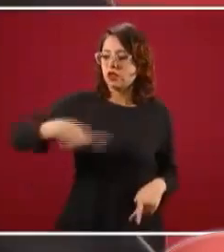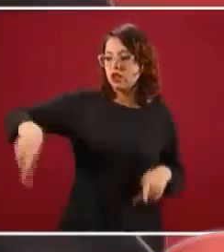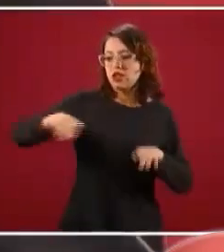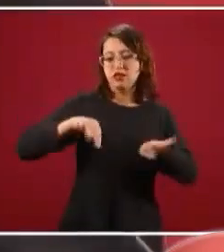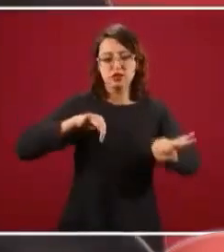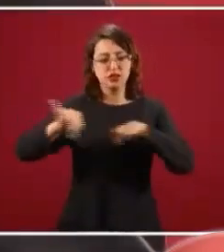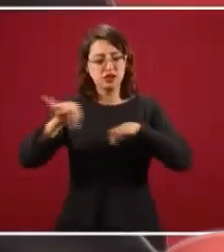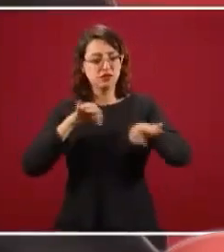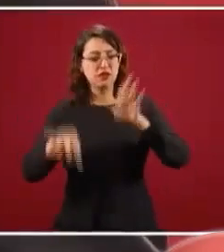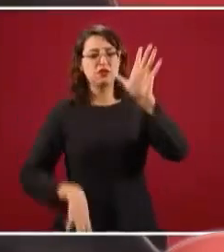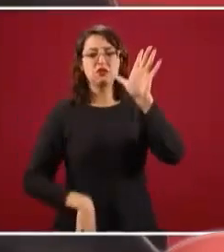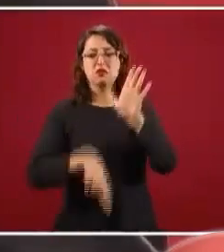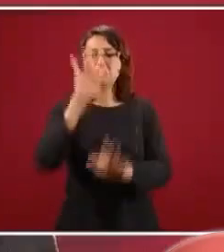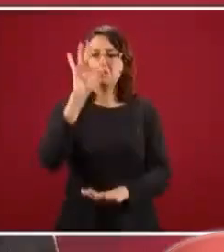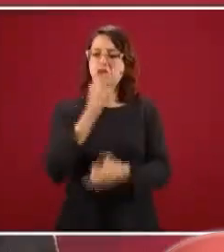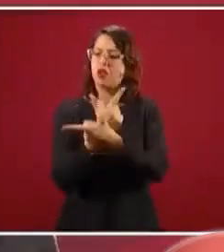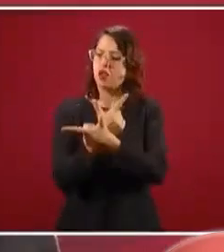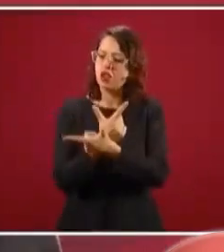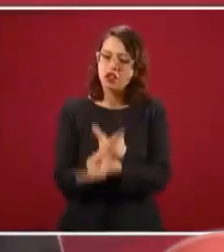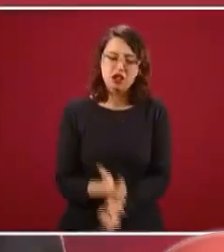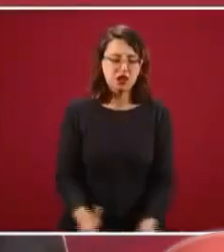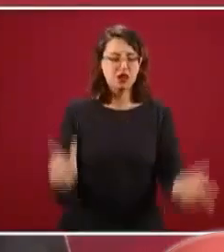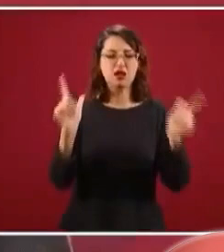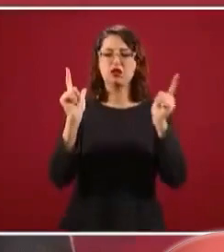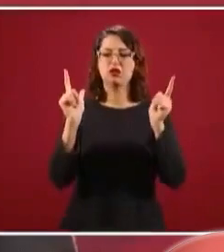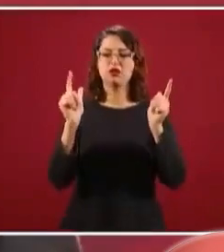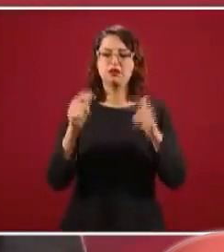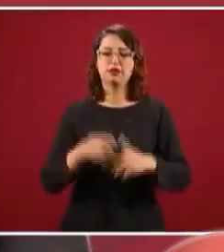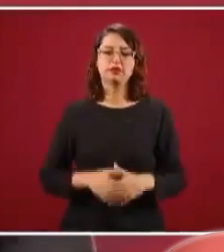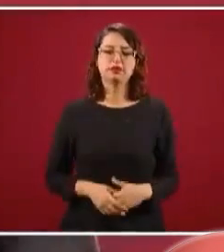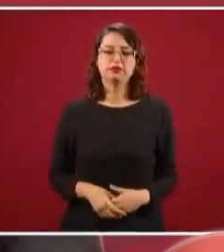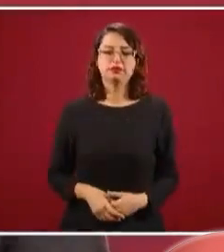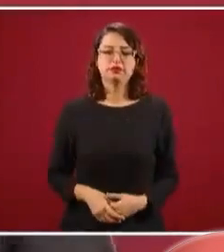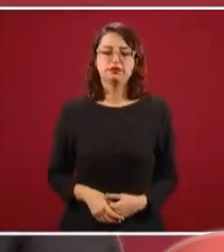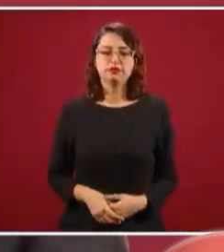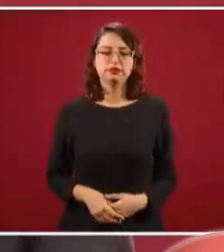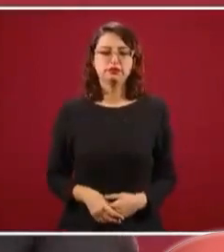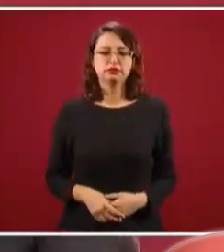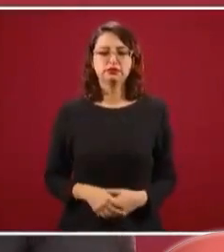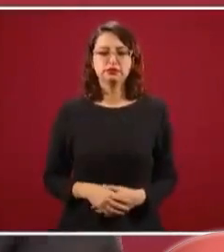elijan libremente a sus representantes.